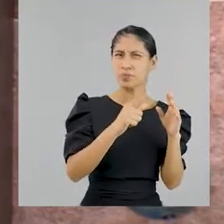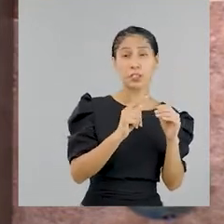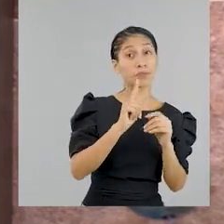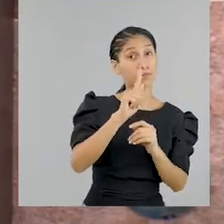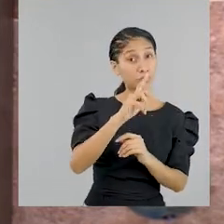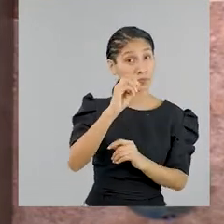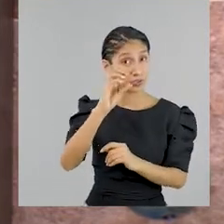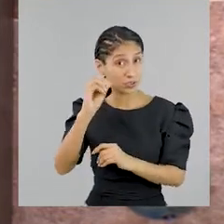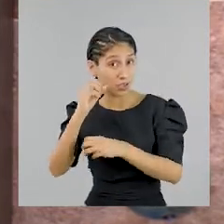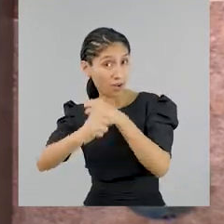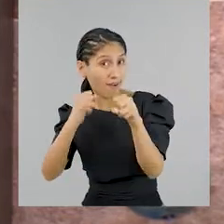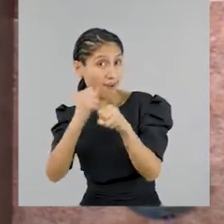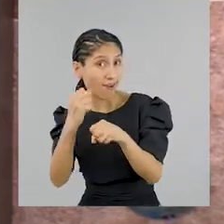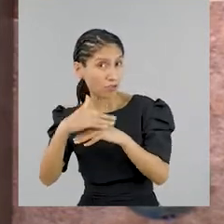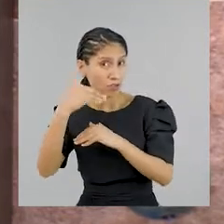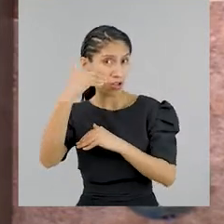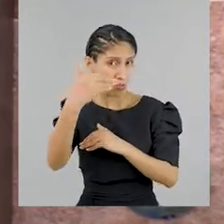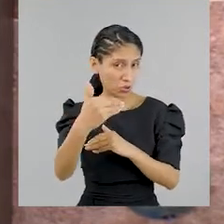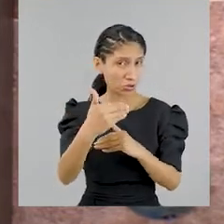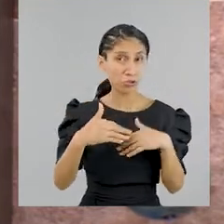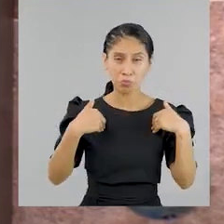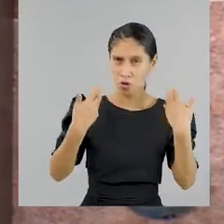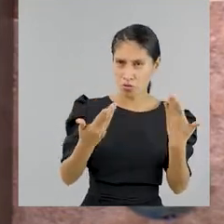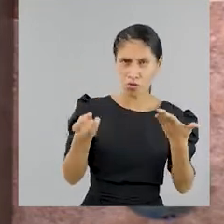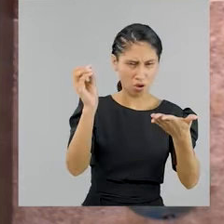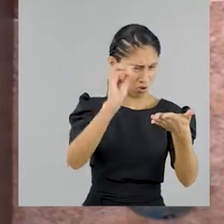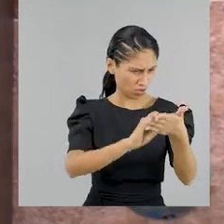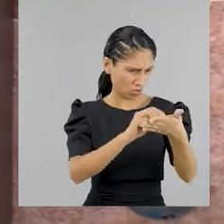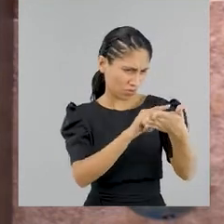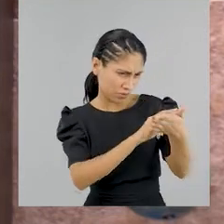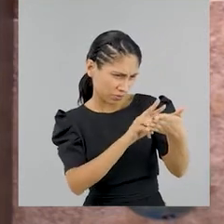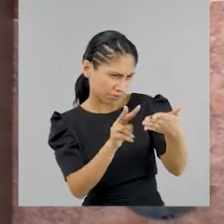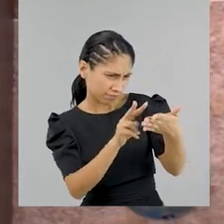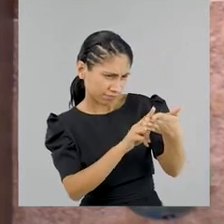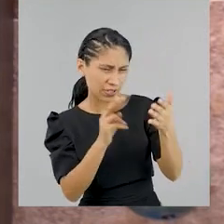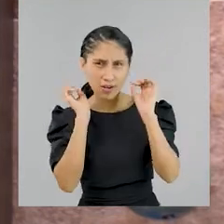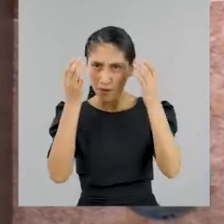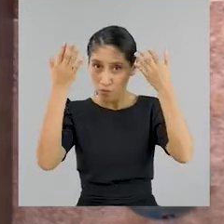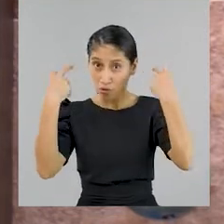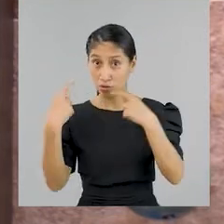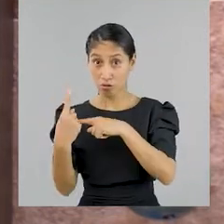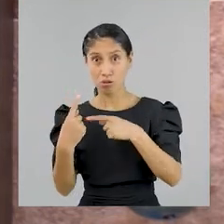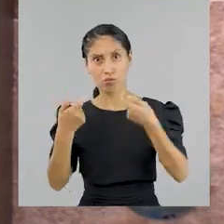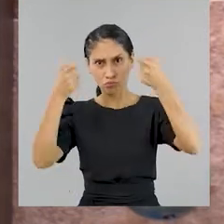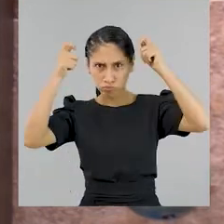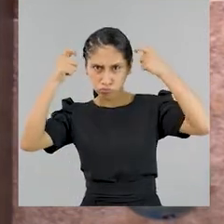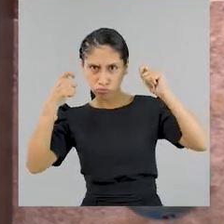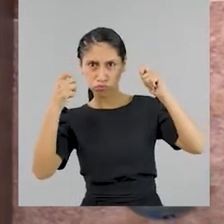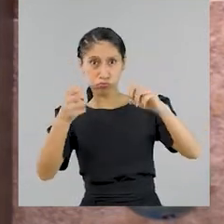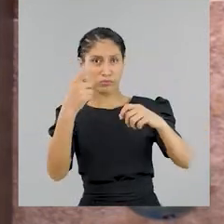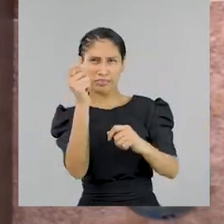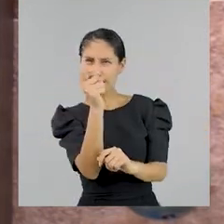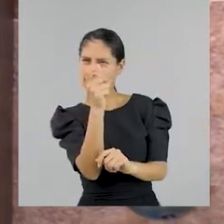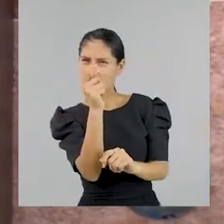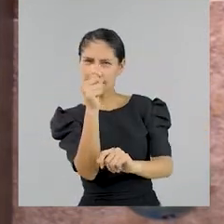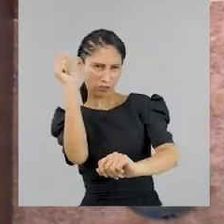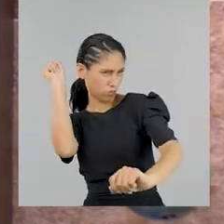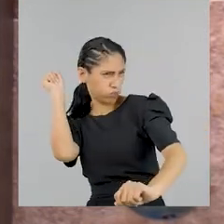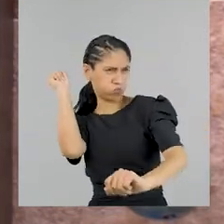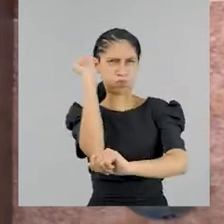años después se podían dramatizar las hazañas de la mujer que casi logró la derrota de la ocupación española del Perú